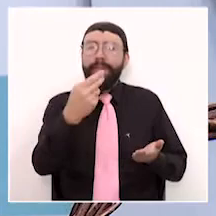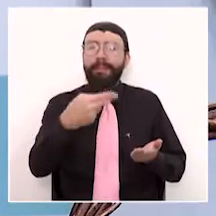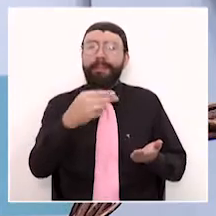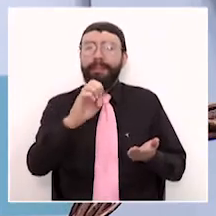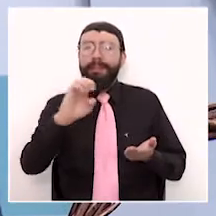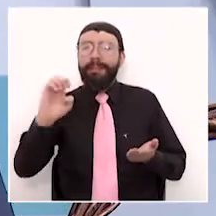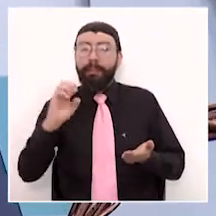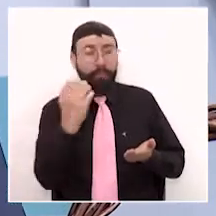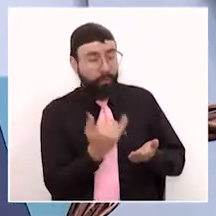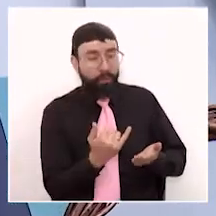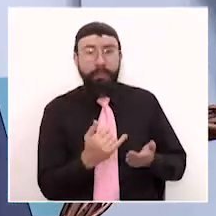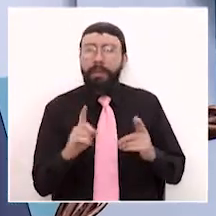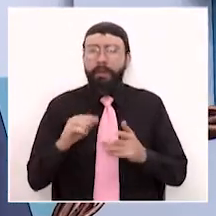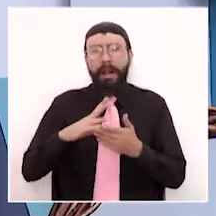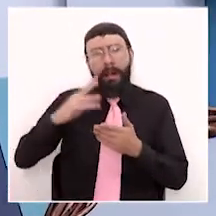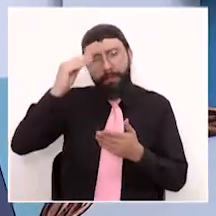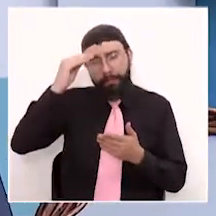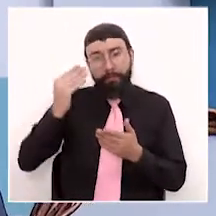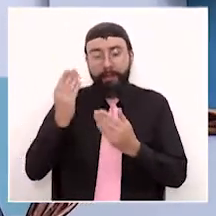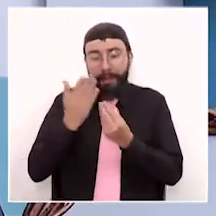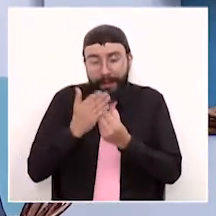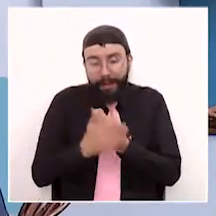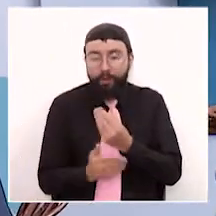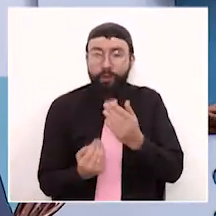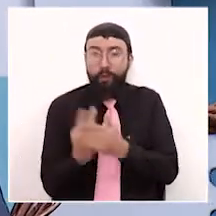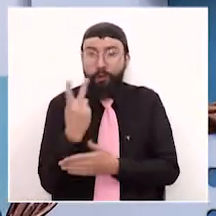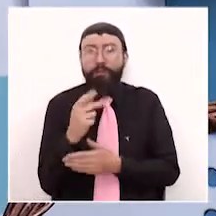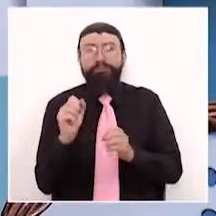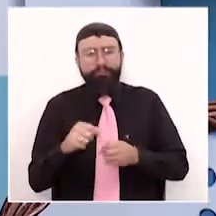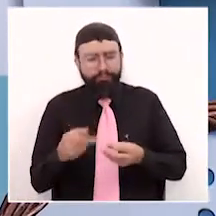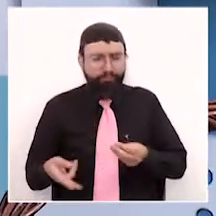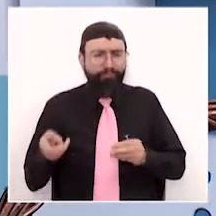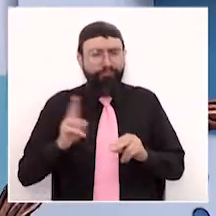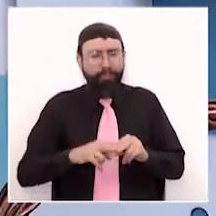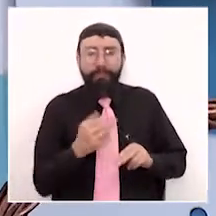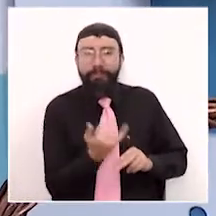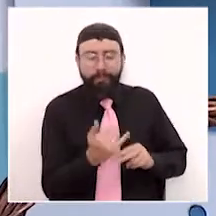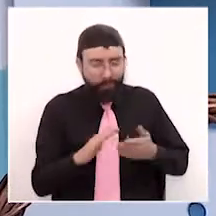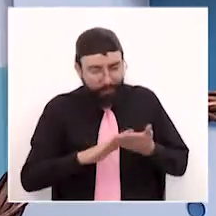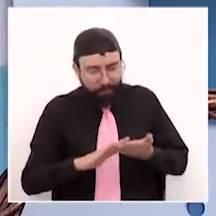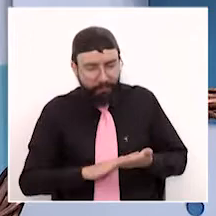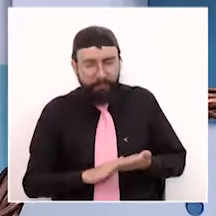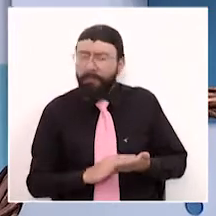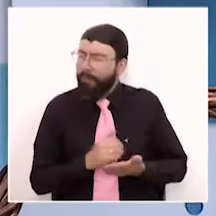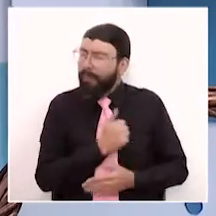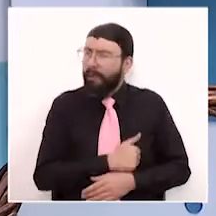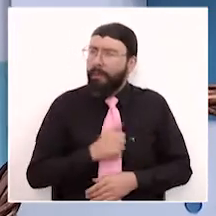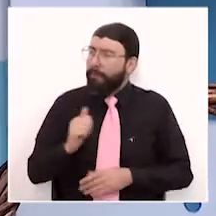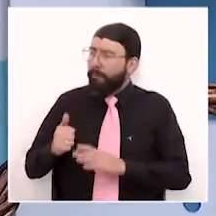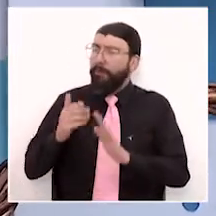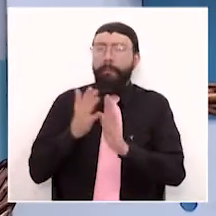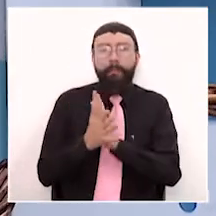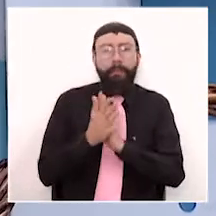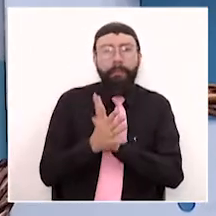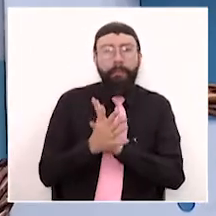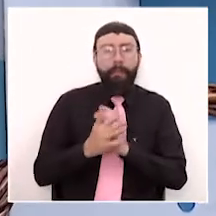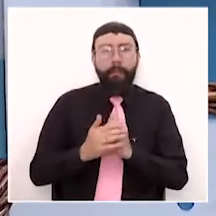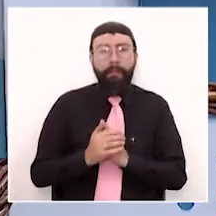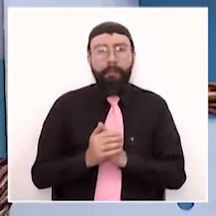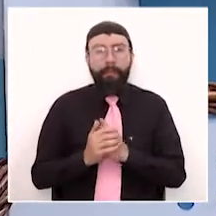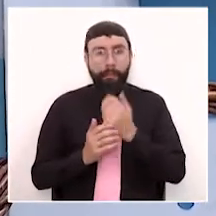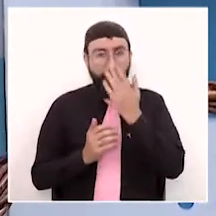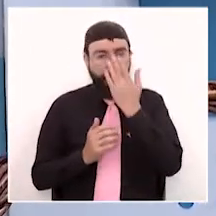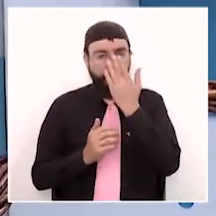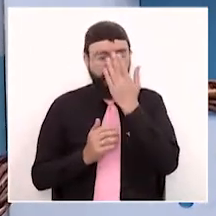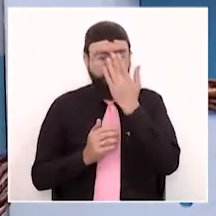Aprendimos cómo hacer un queso vegano para que ustedes también le puedan agregar. Y Manu, empecemos a contarle un poco acerca a las personas,